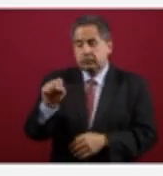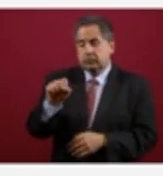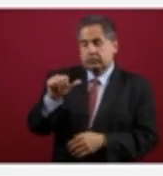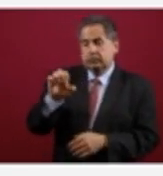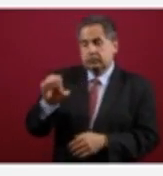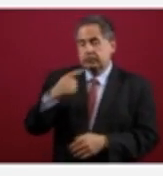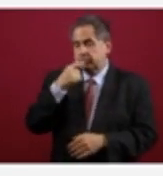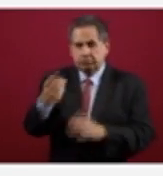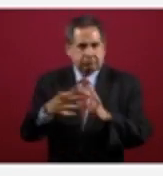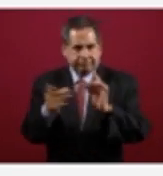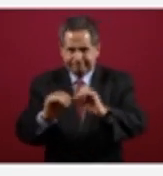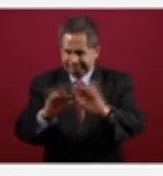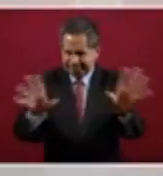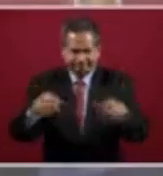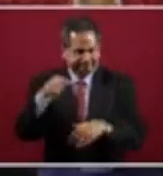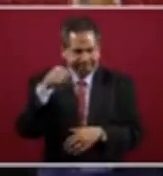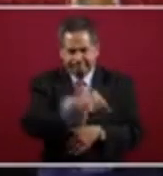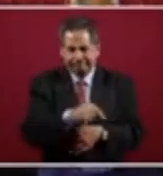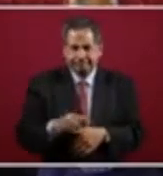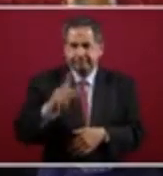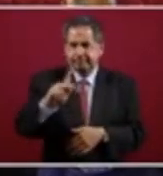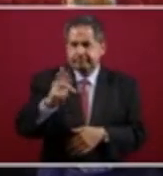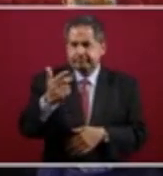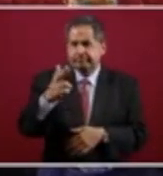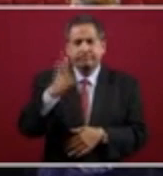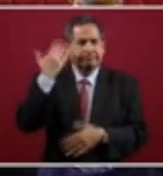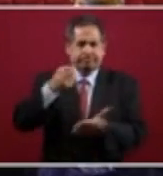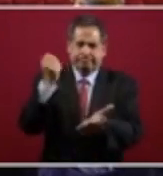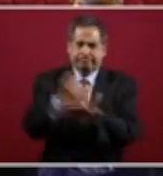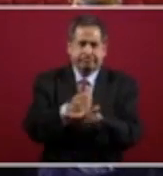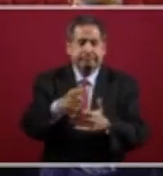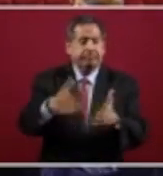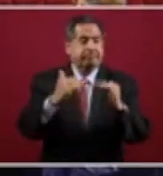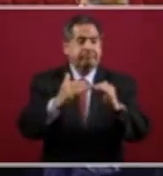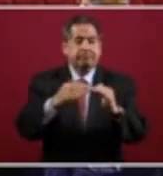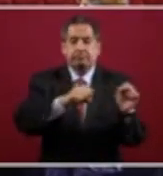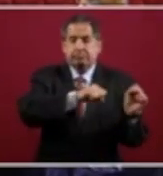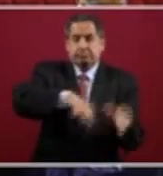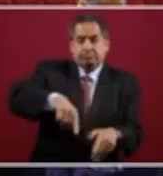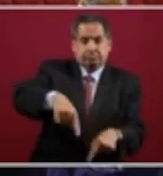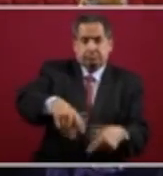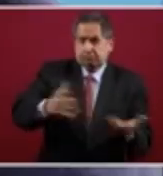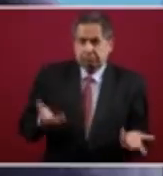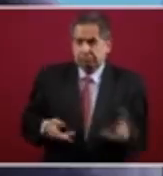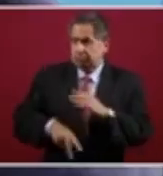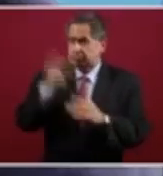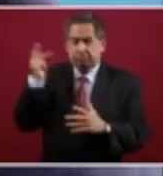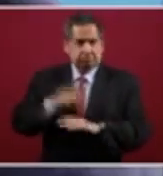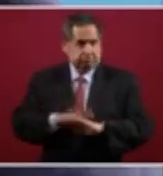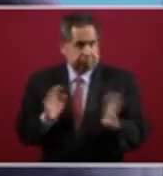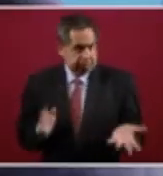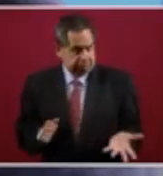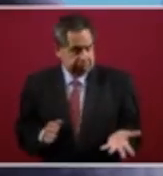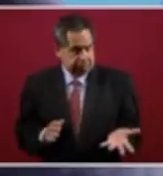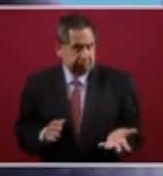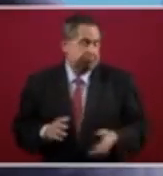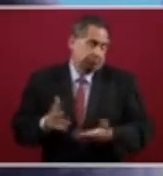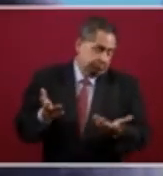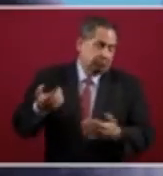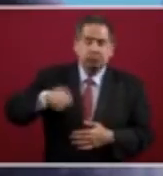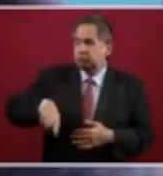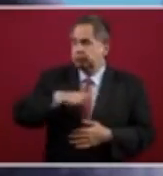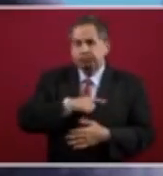del inmueble es muy clara. La PGR lo declaró en abandono y nosotros, como dice el señor presidente, llueve a truena